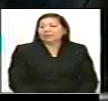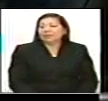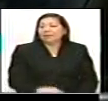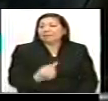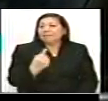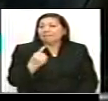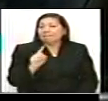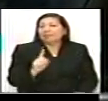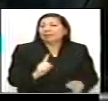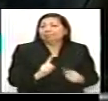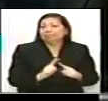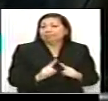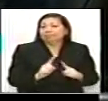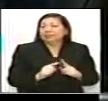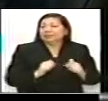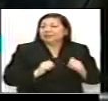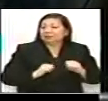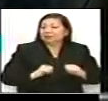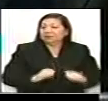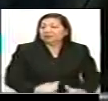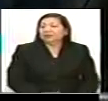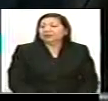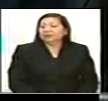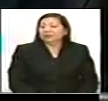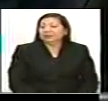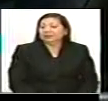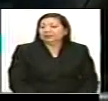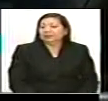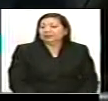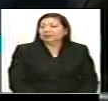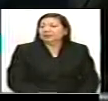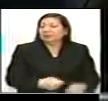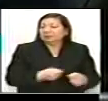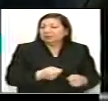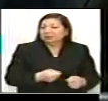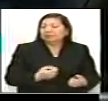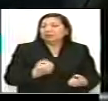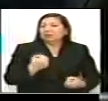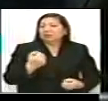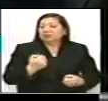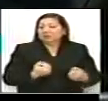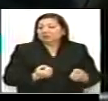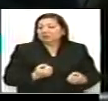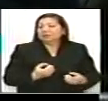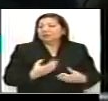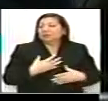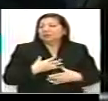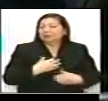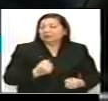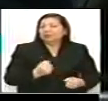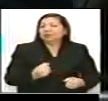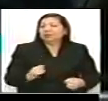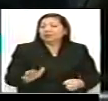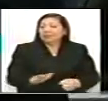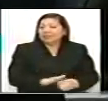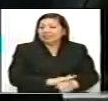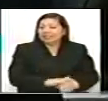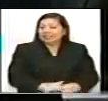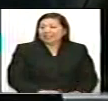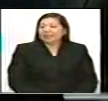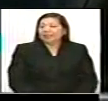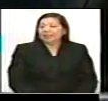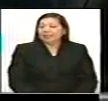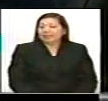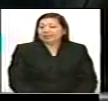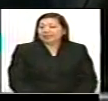para las diferentes actividades humanas: agricultura, transporte, salud, educación,